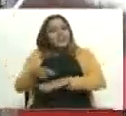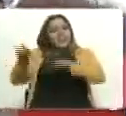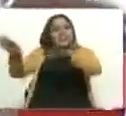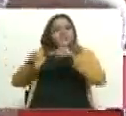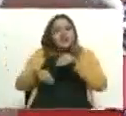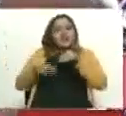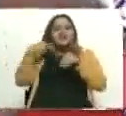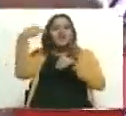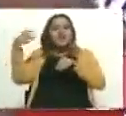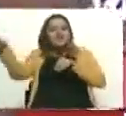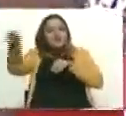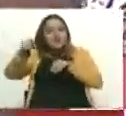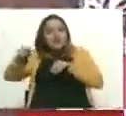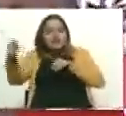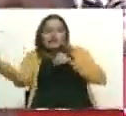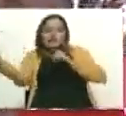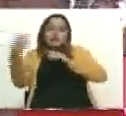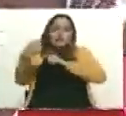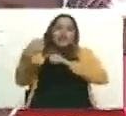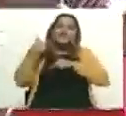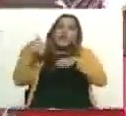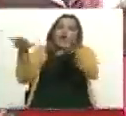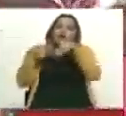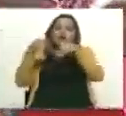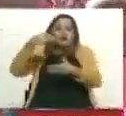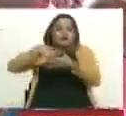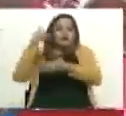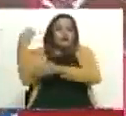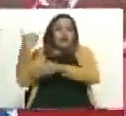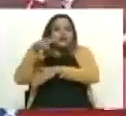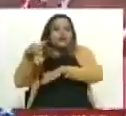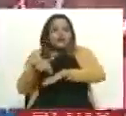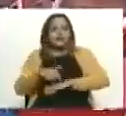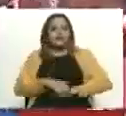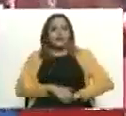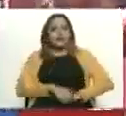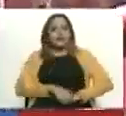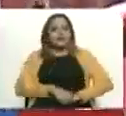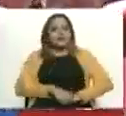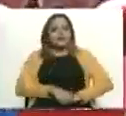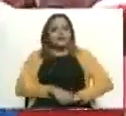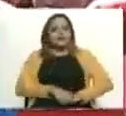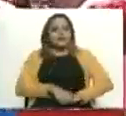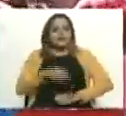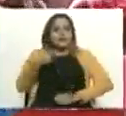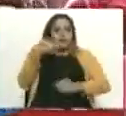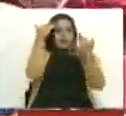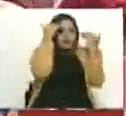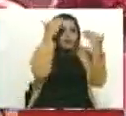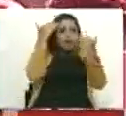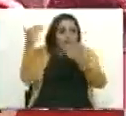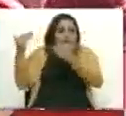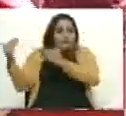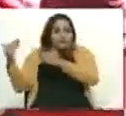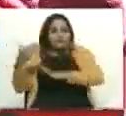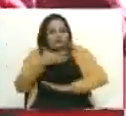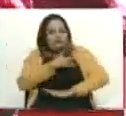la voz de ustedes en la Asamblea Nacional. Y es por eso que saludo a nuestro querido